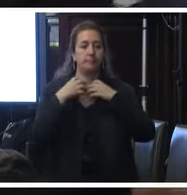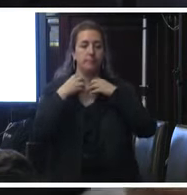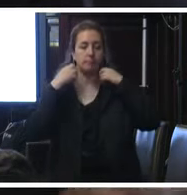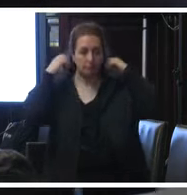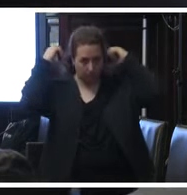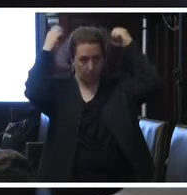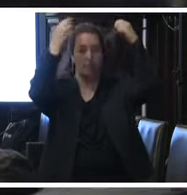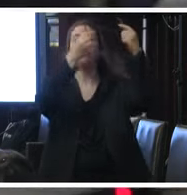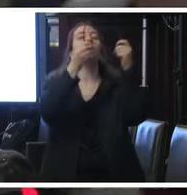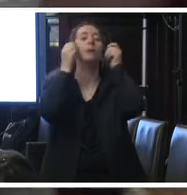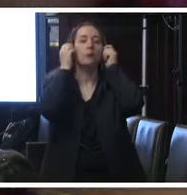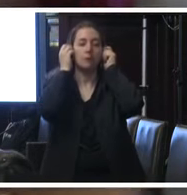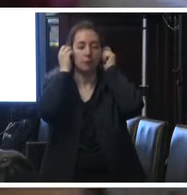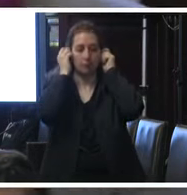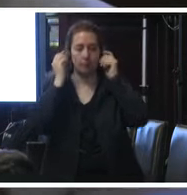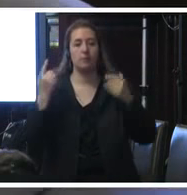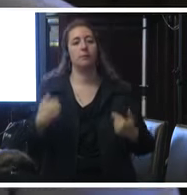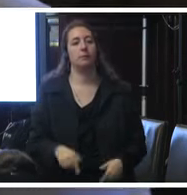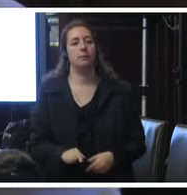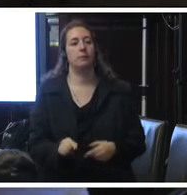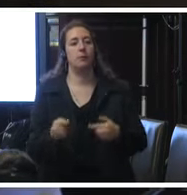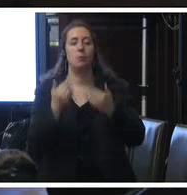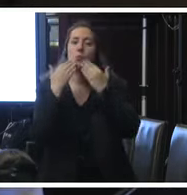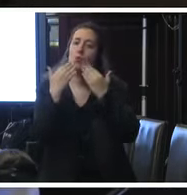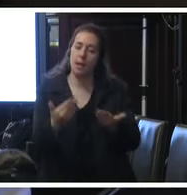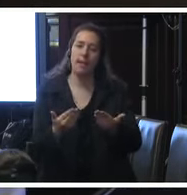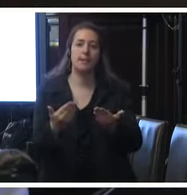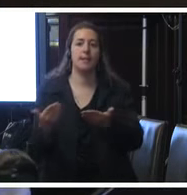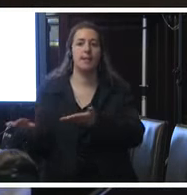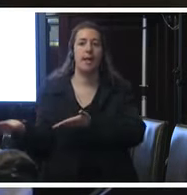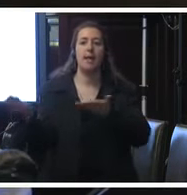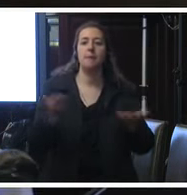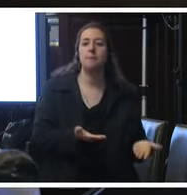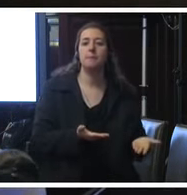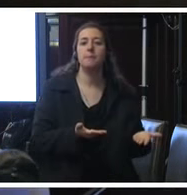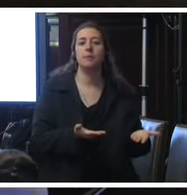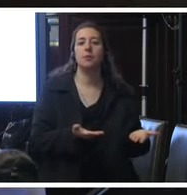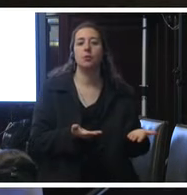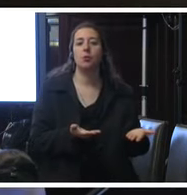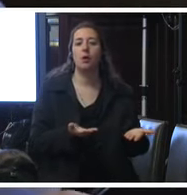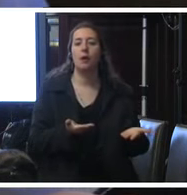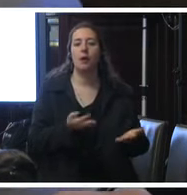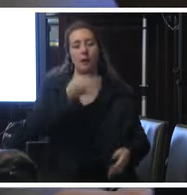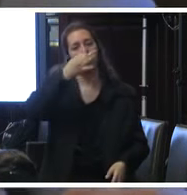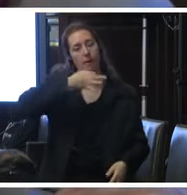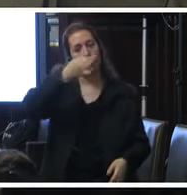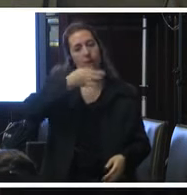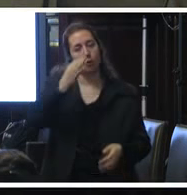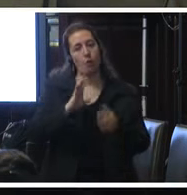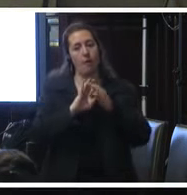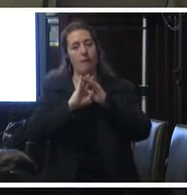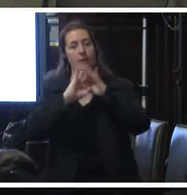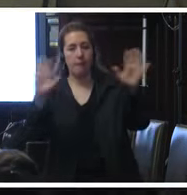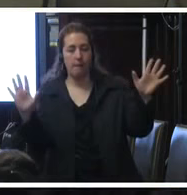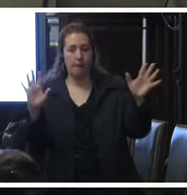Thank you. I invite the special rapporteur. Muchas gracias. Invito a la relator de libertad de expresión